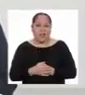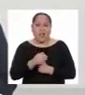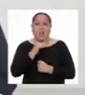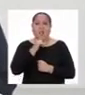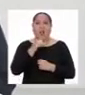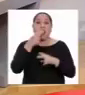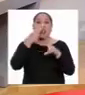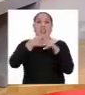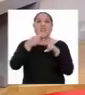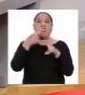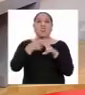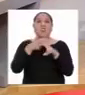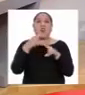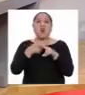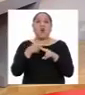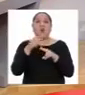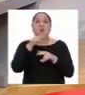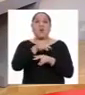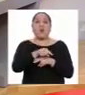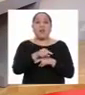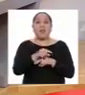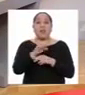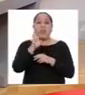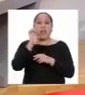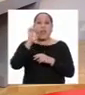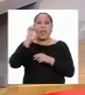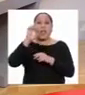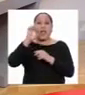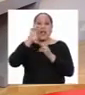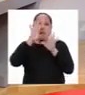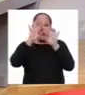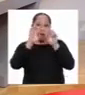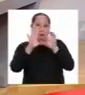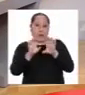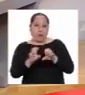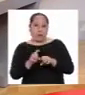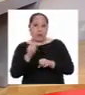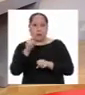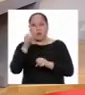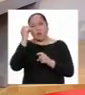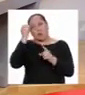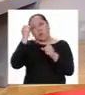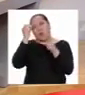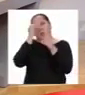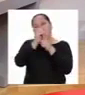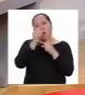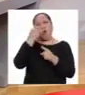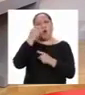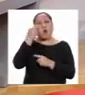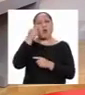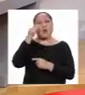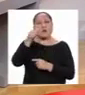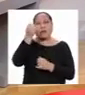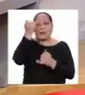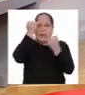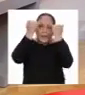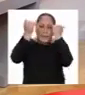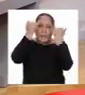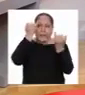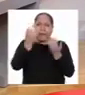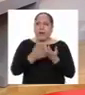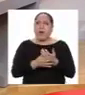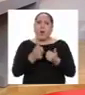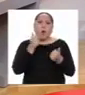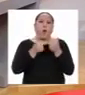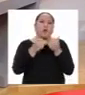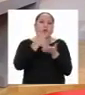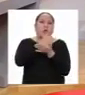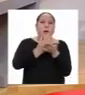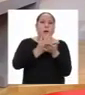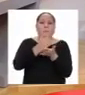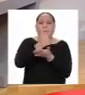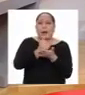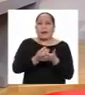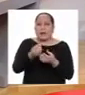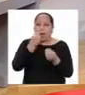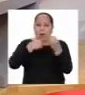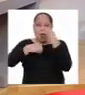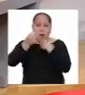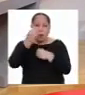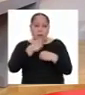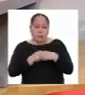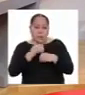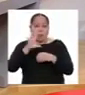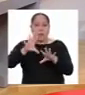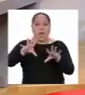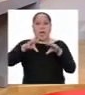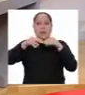nombre de la encuesta. Si su objetivo es conocer la percepción de la gente sobre los factores que contribuyen a que nuestra gastronomía